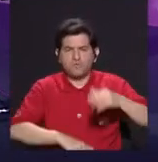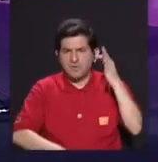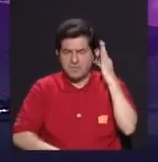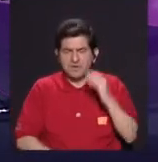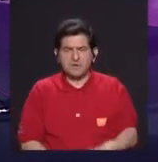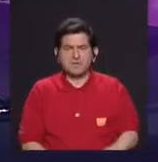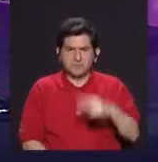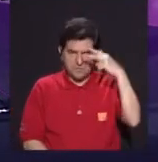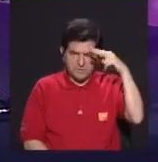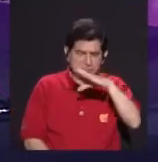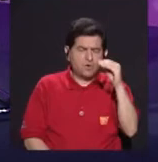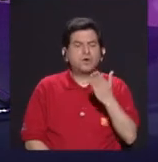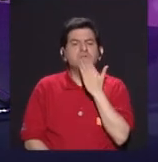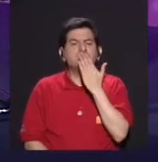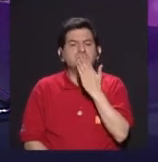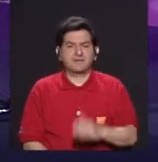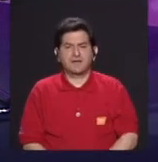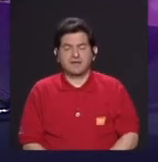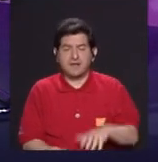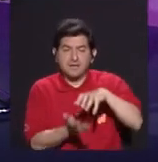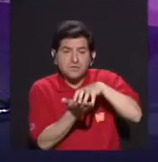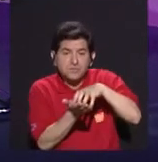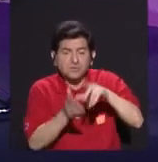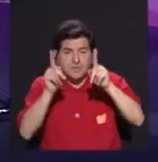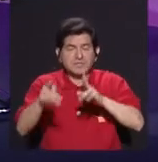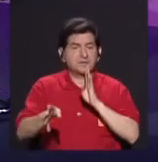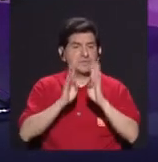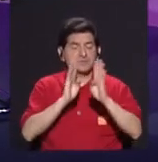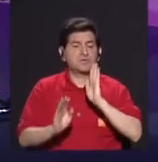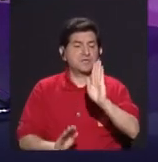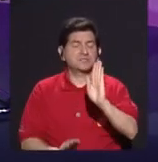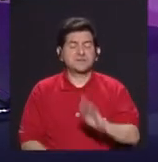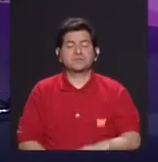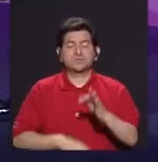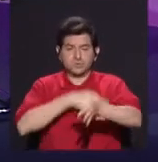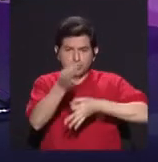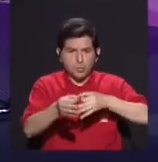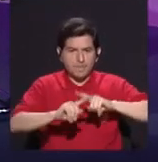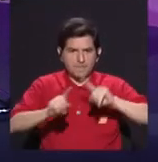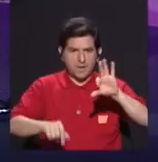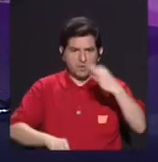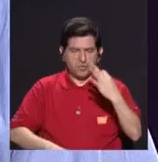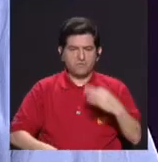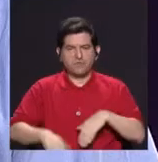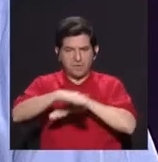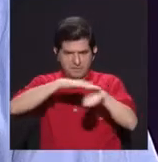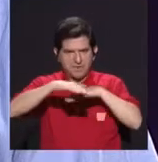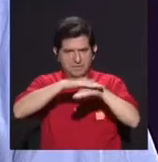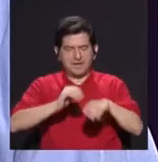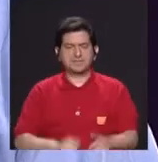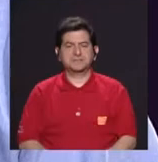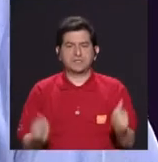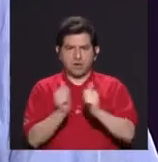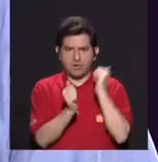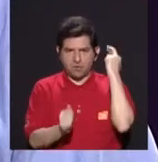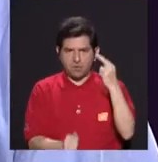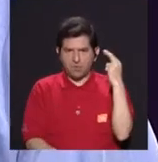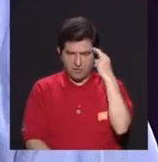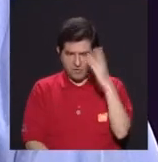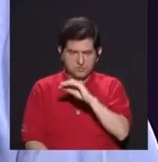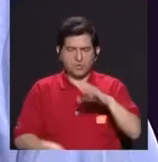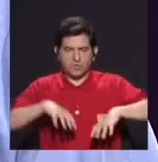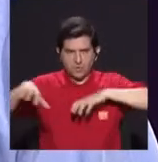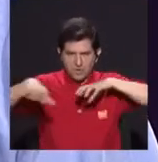o feminismos indígenas que cuestionan a quien habla por ellas pero lo hacen de una manera fundamentada con causa y desde un